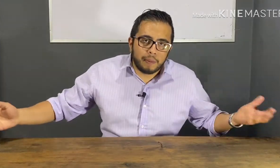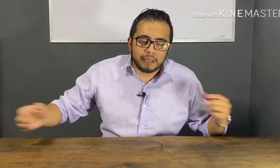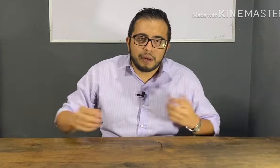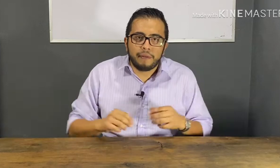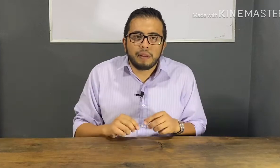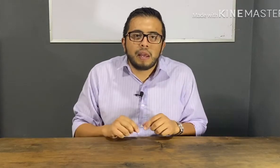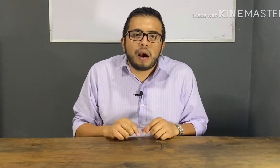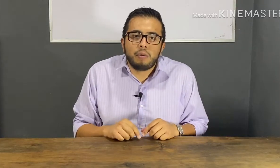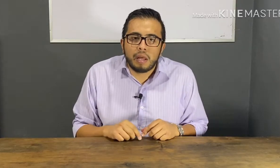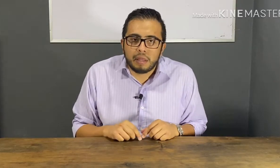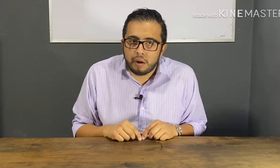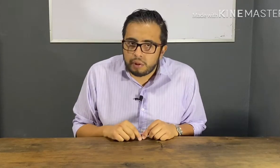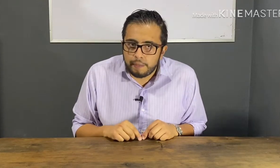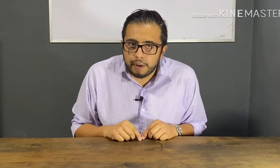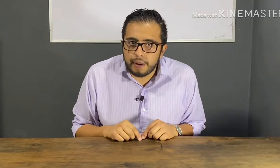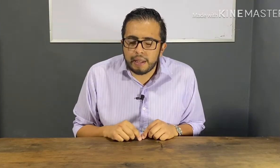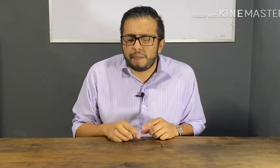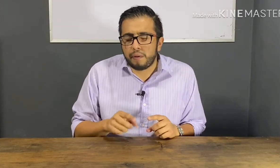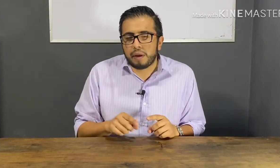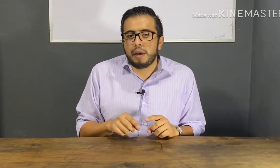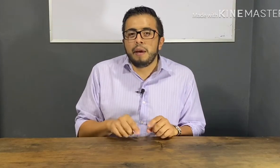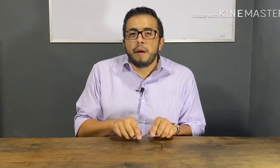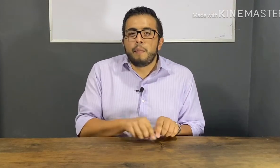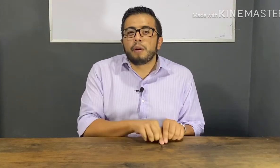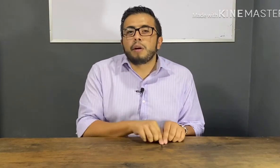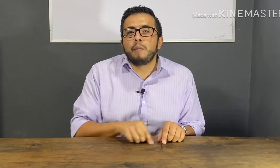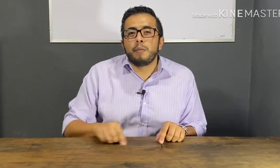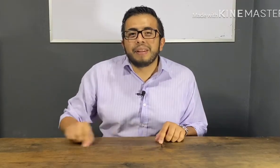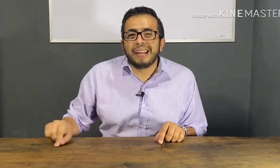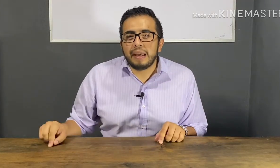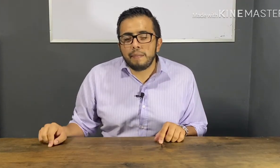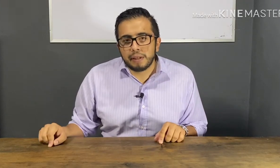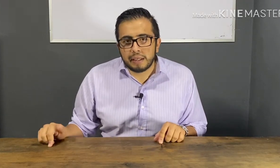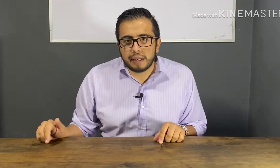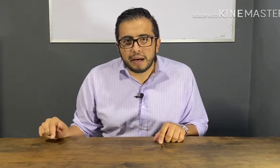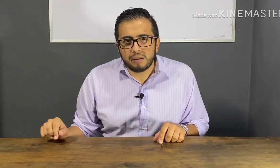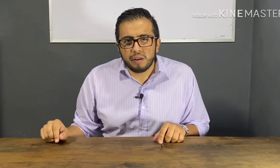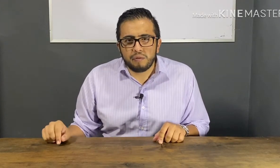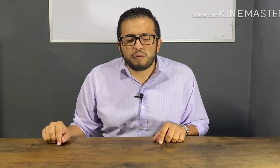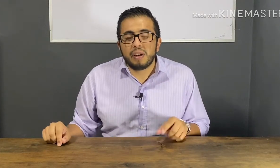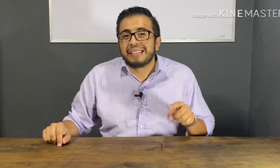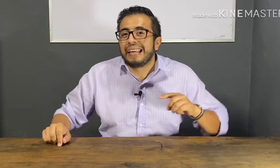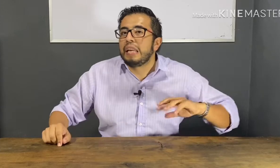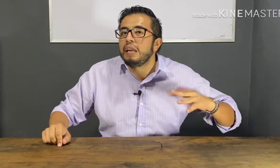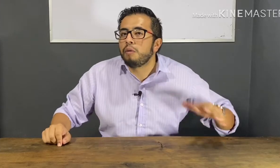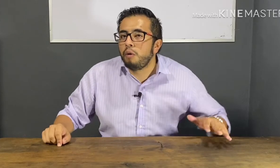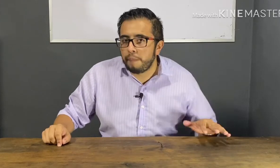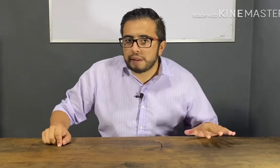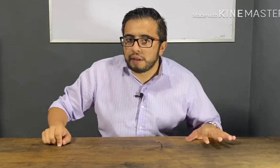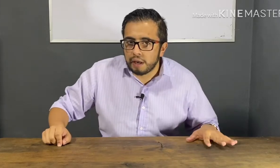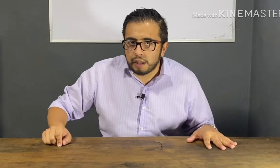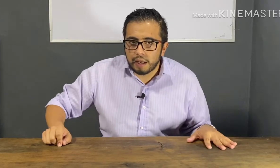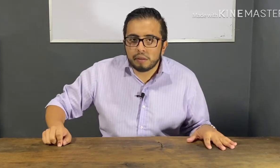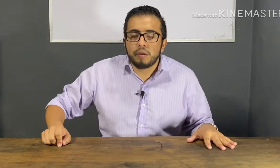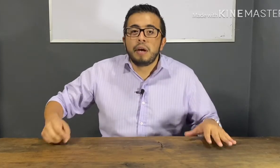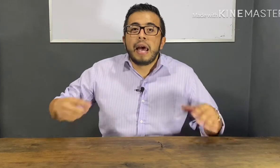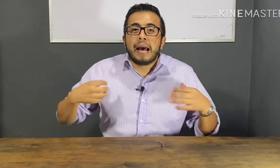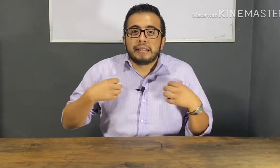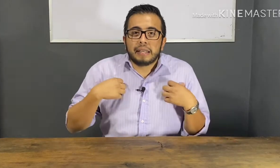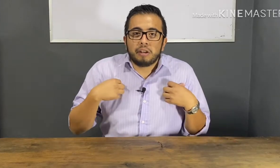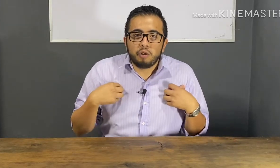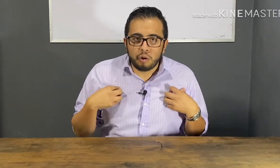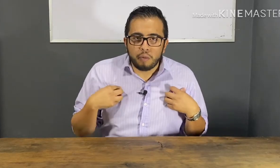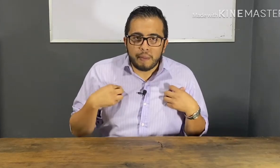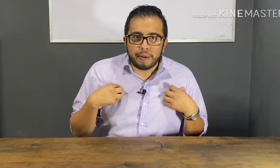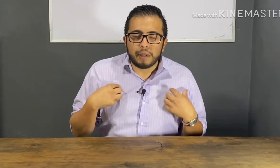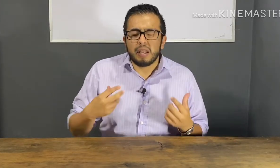pagar o para hacerle frente a una deuda privada. ¿Por qué? Porque comprometeríamos a las generaciones futuras que ni culpa tienen de esto,